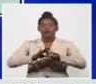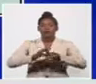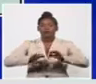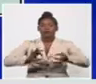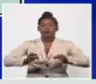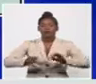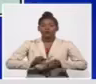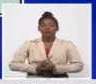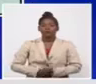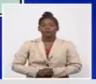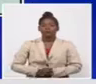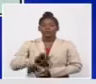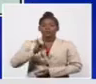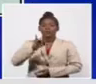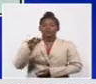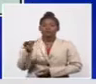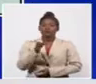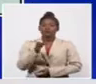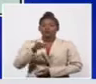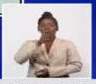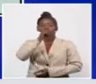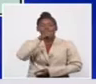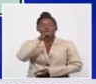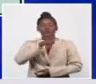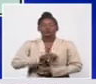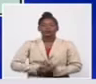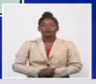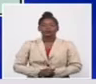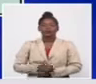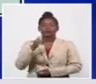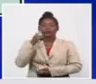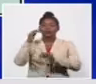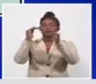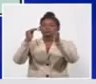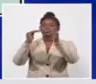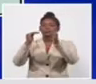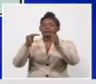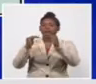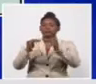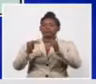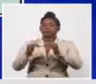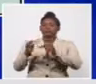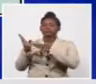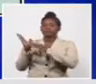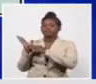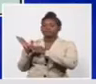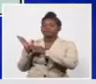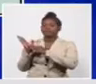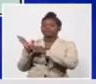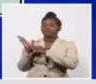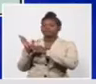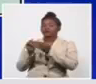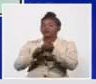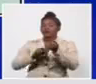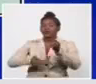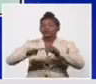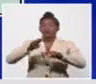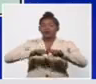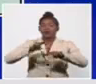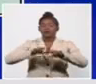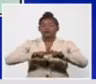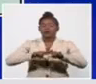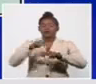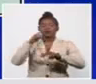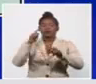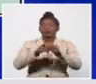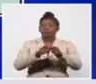del municipio Cotorro. Dispersión que se mantiene en esta provincia y que es